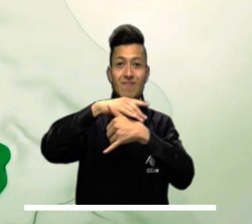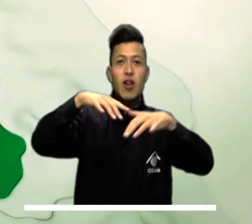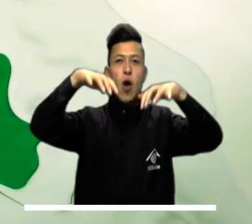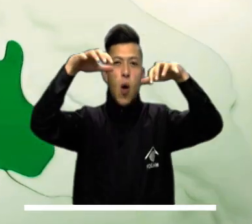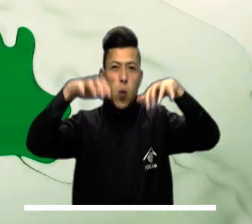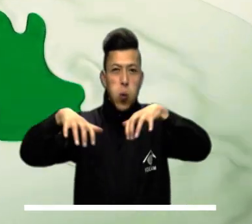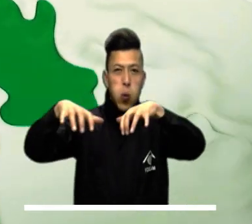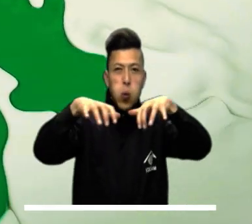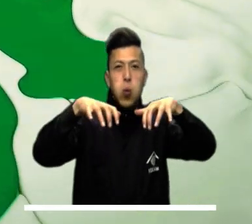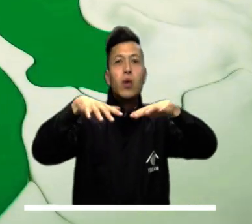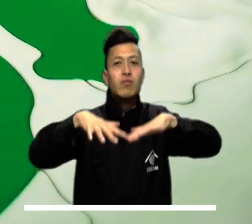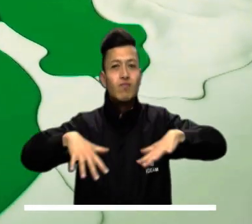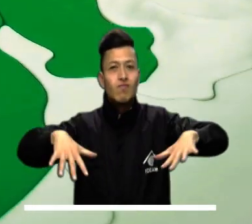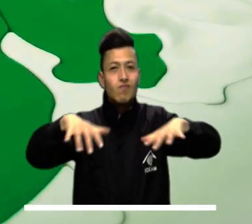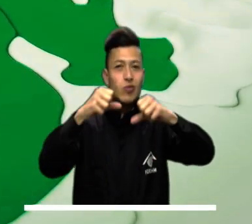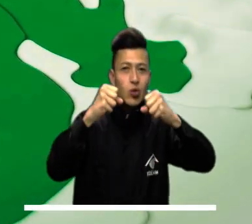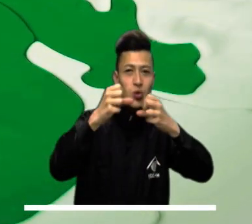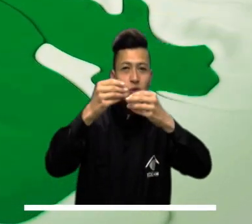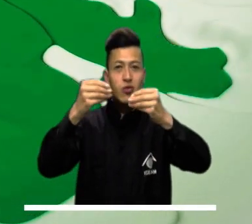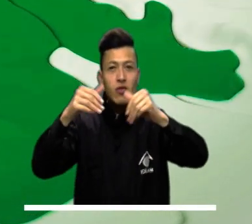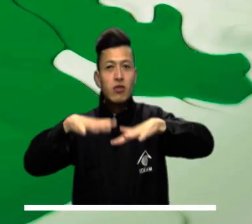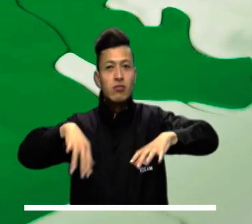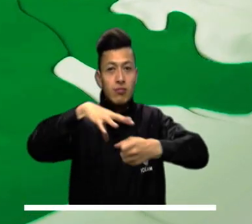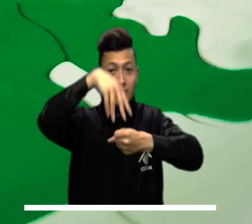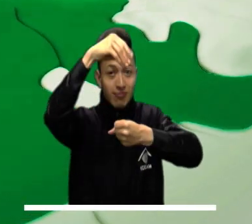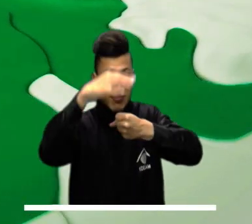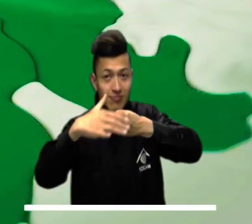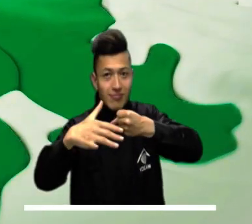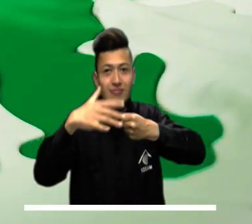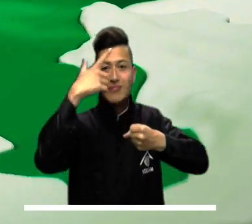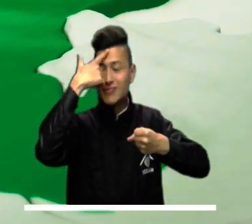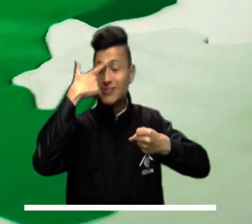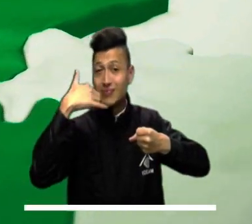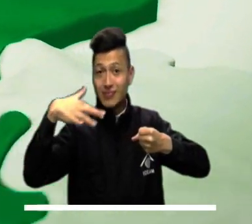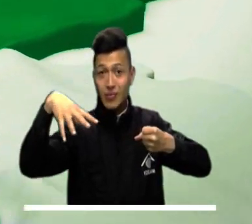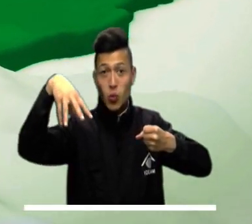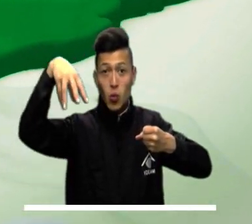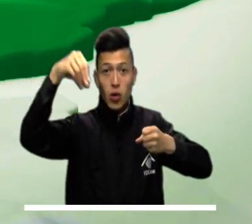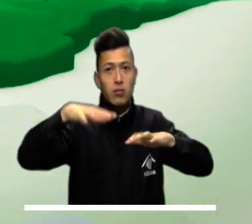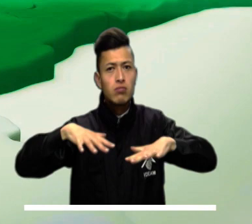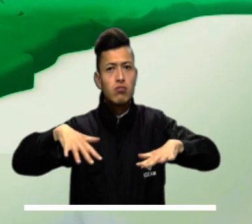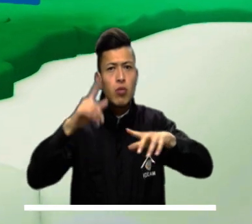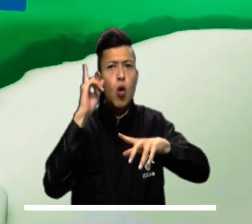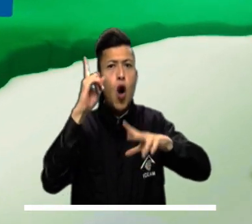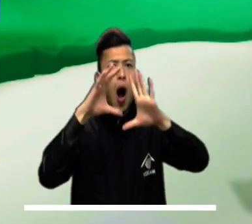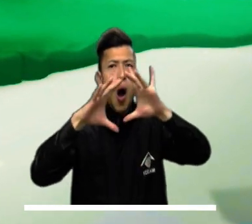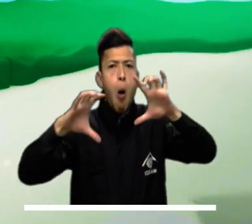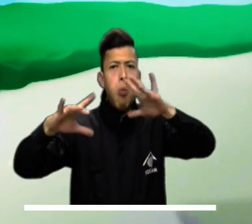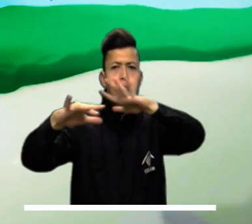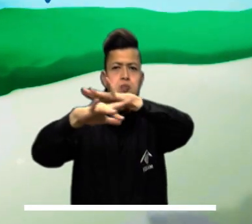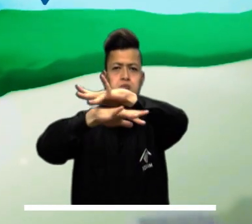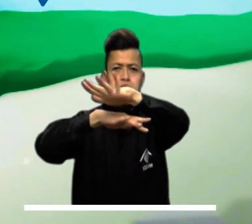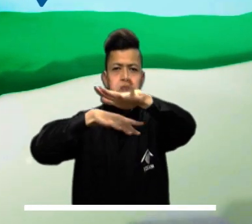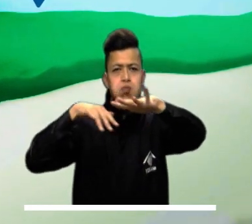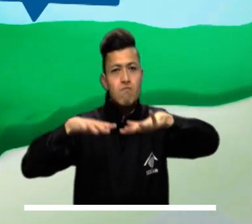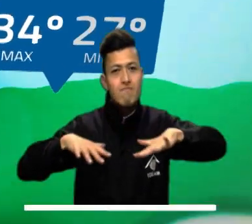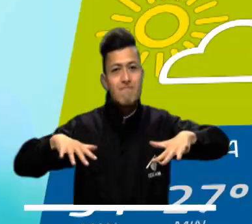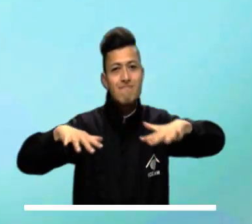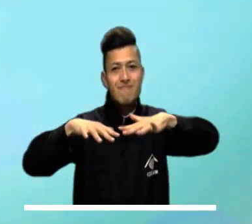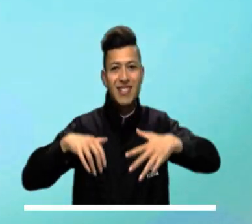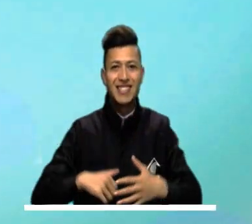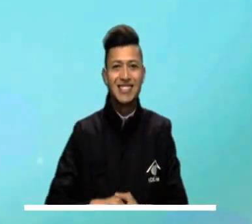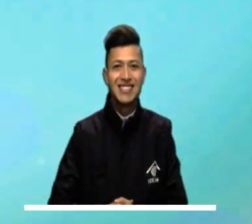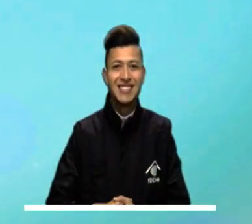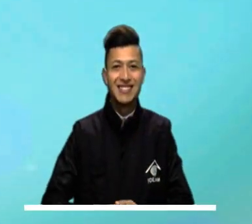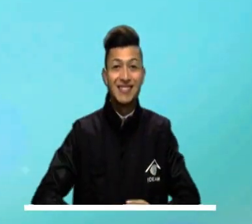intensidad en zonas de Magdalena y la Sierra Nevada de Santa Marta debido a nubes que transitan la región. El archipiélago